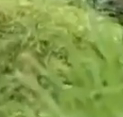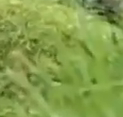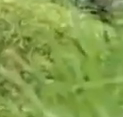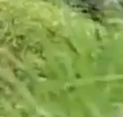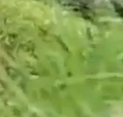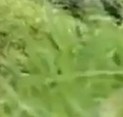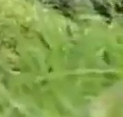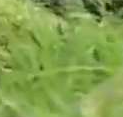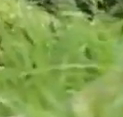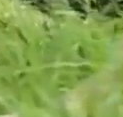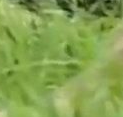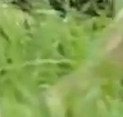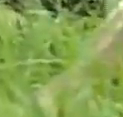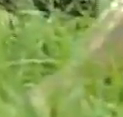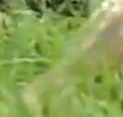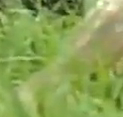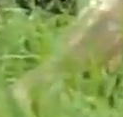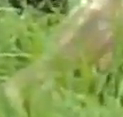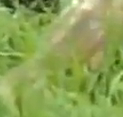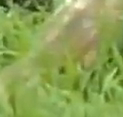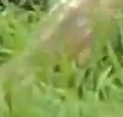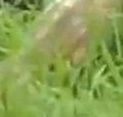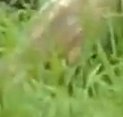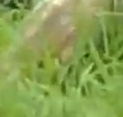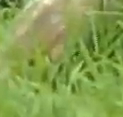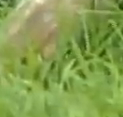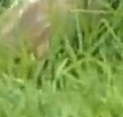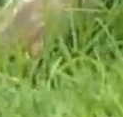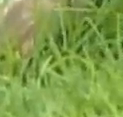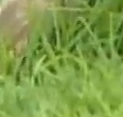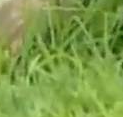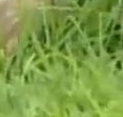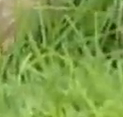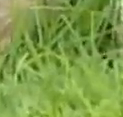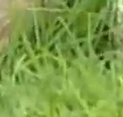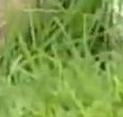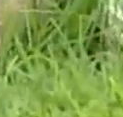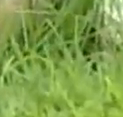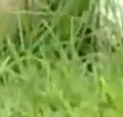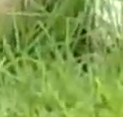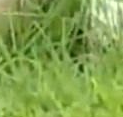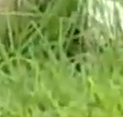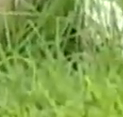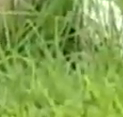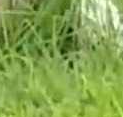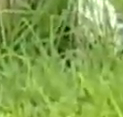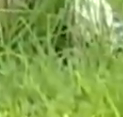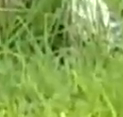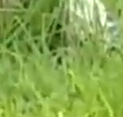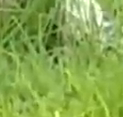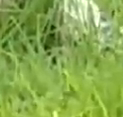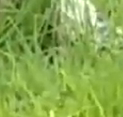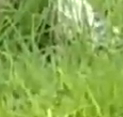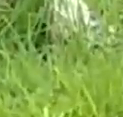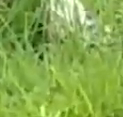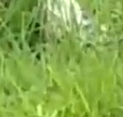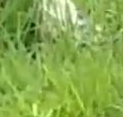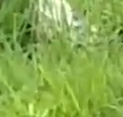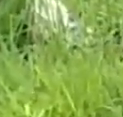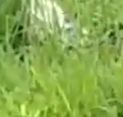propio territorio, un sustento importante porque toda esta producción de alimentos, de agro,